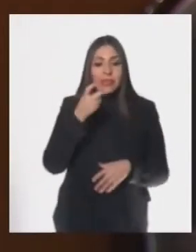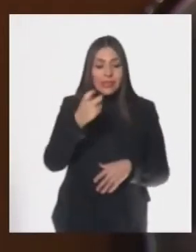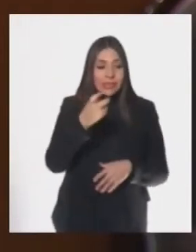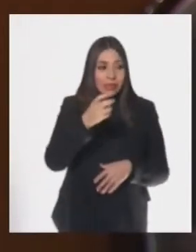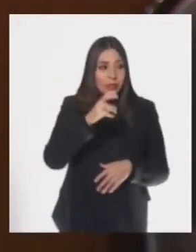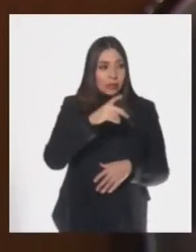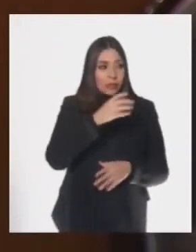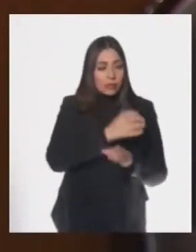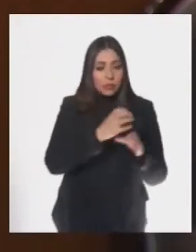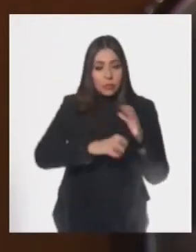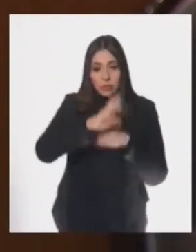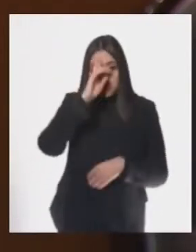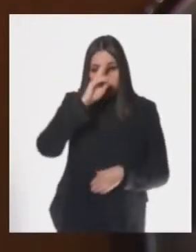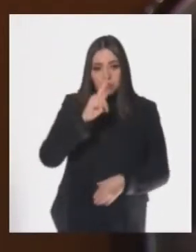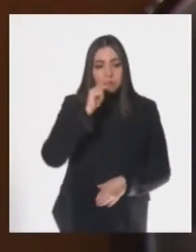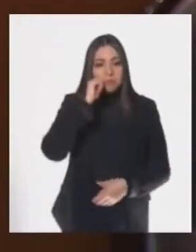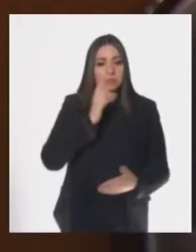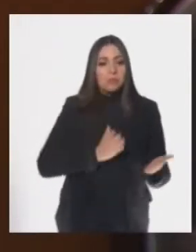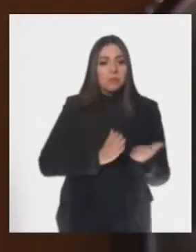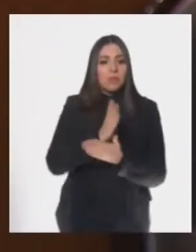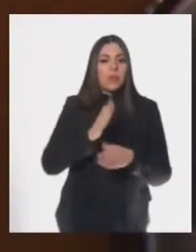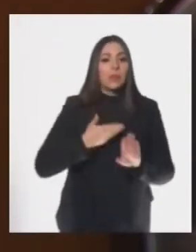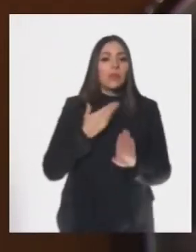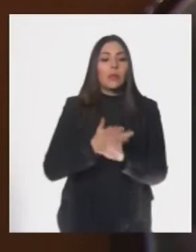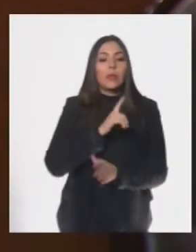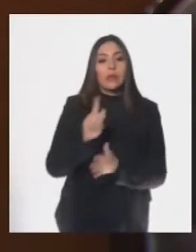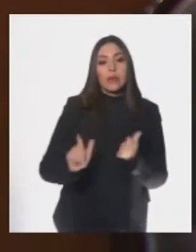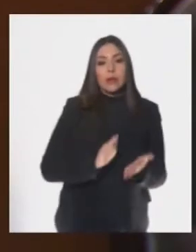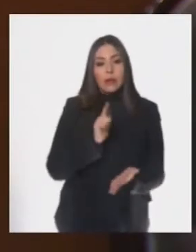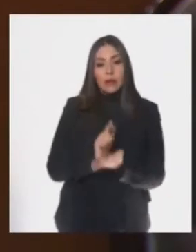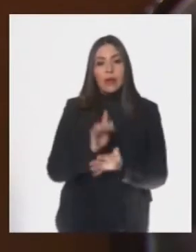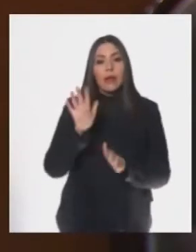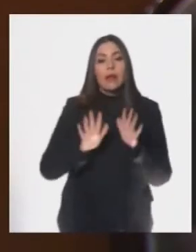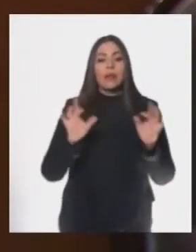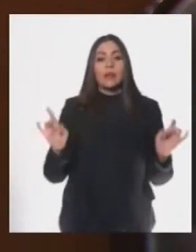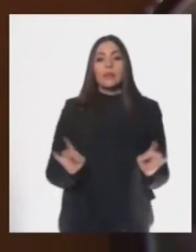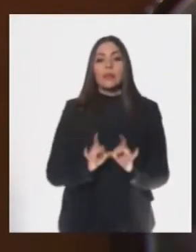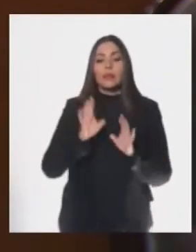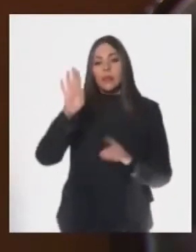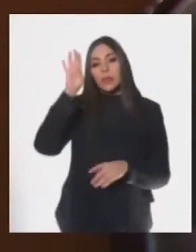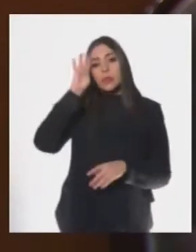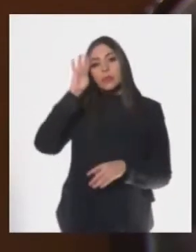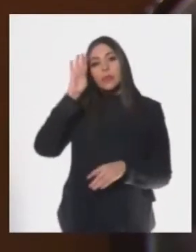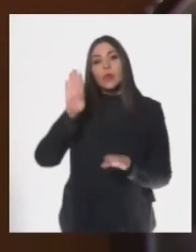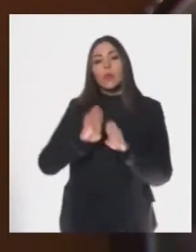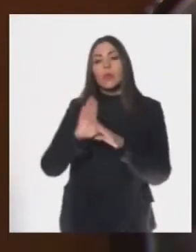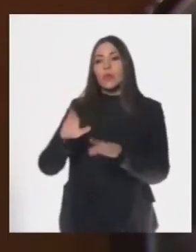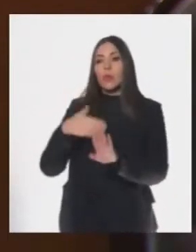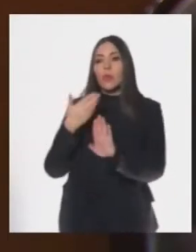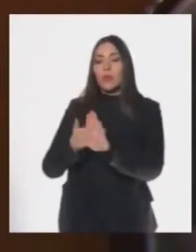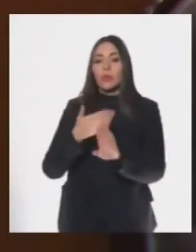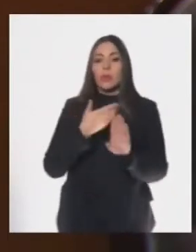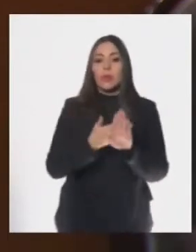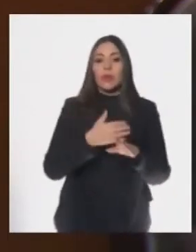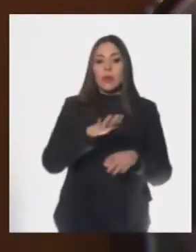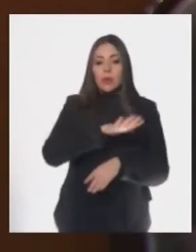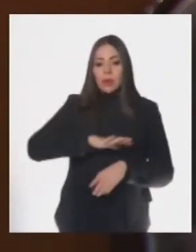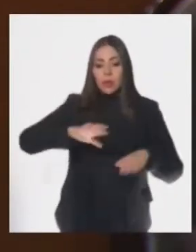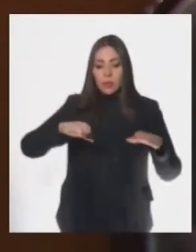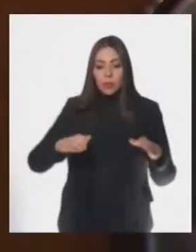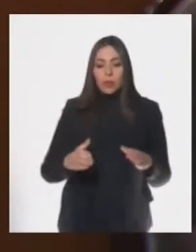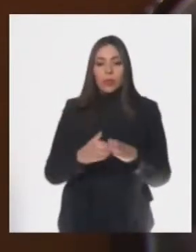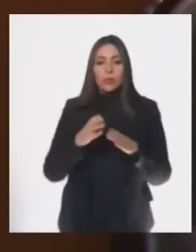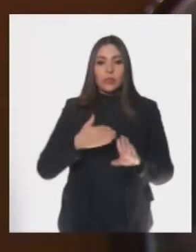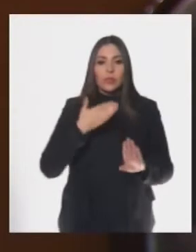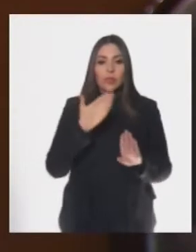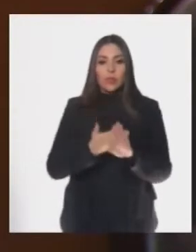prohibición. Al hacerlo, infringen la ley y afectan gravemente el tejido social de sus comunidades, fracturando el sentido de